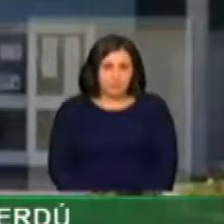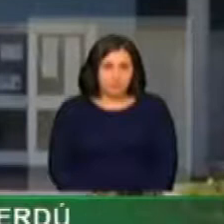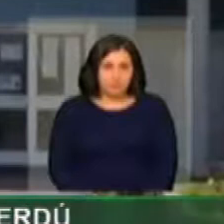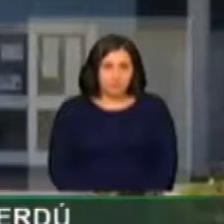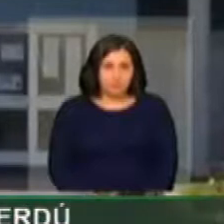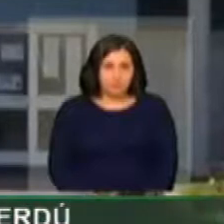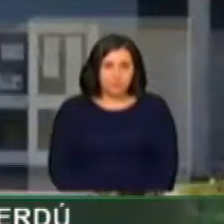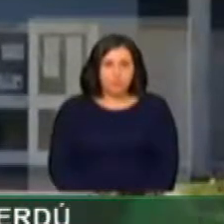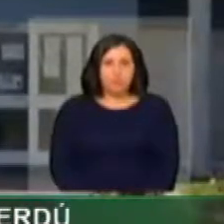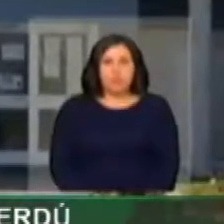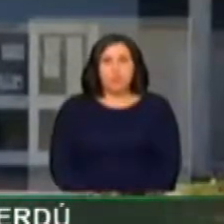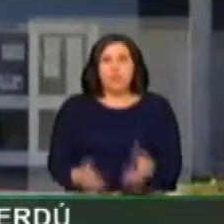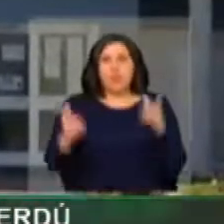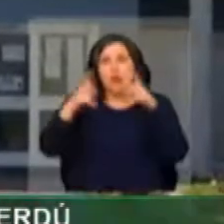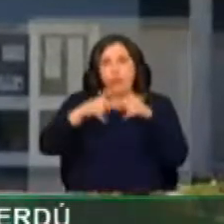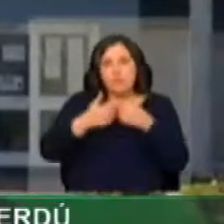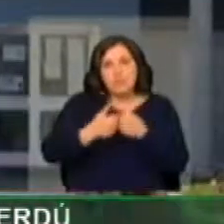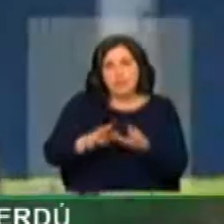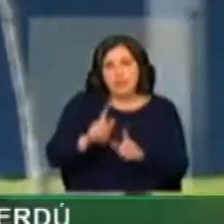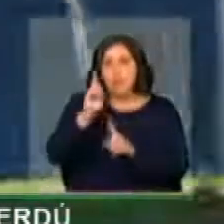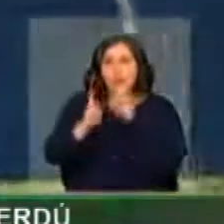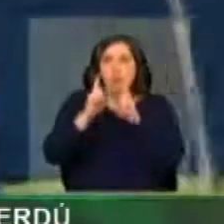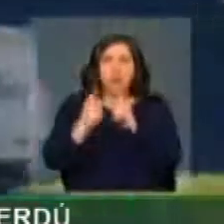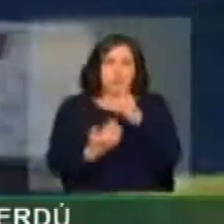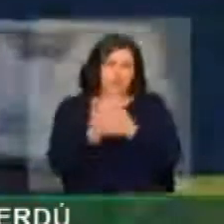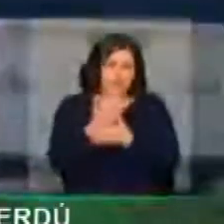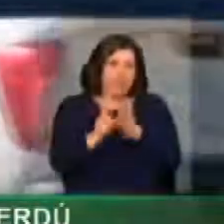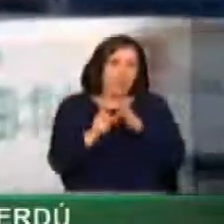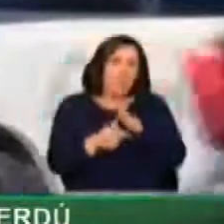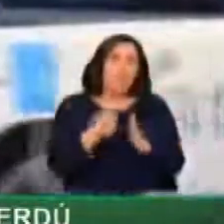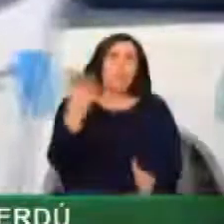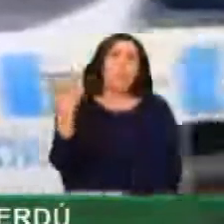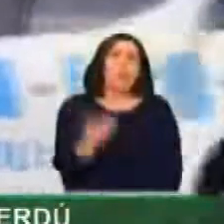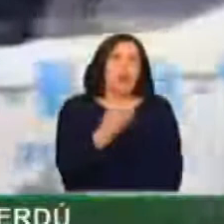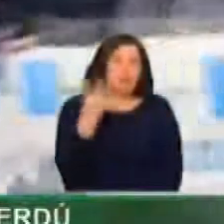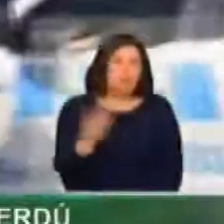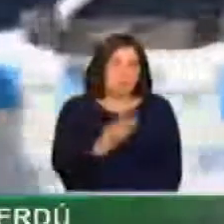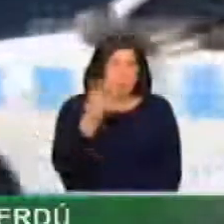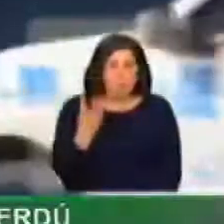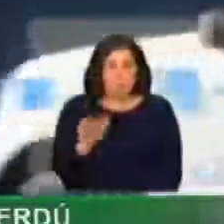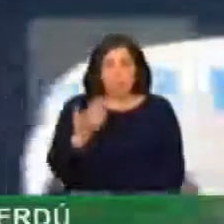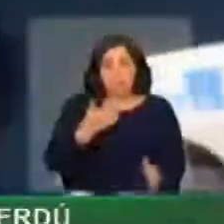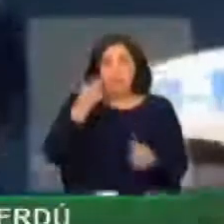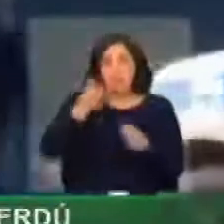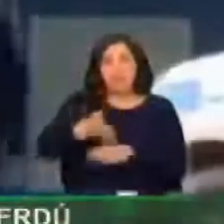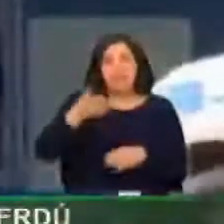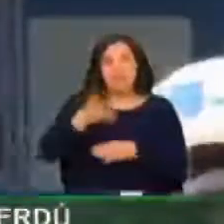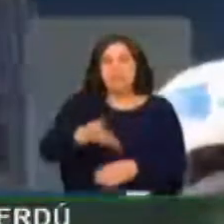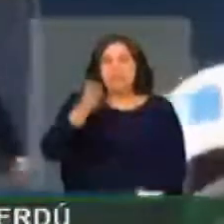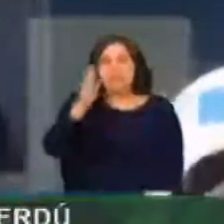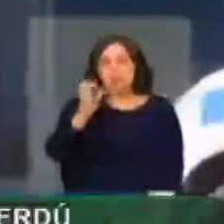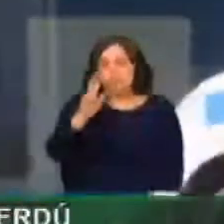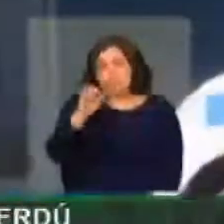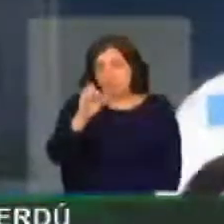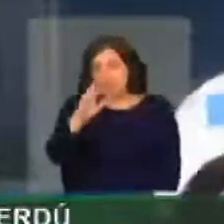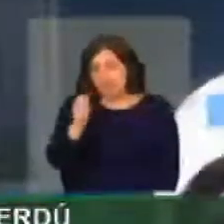La audiencia comenzó a las 11 de la mañana y duró casi 4 horas. En la misma participaron Hugo Eber Pereira, el recluso fugado el pasado 14